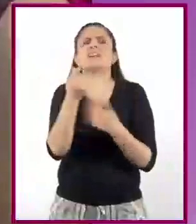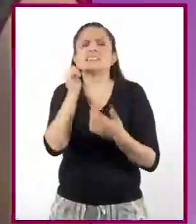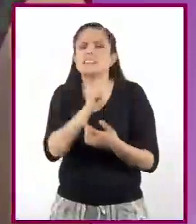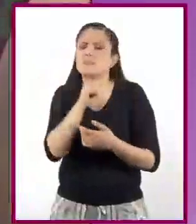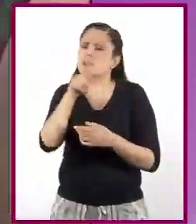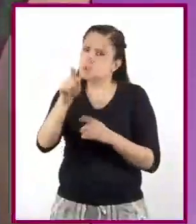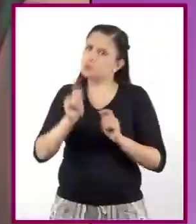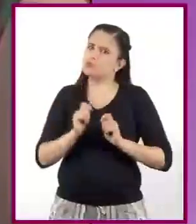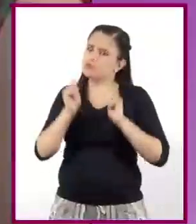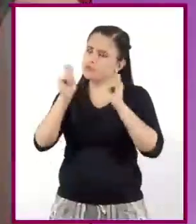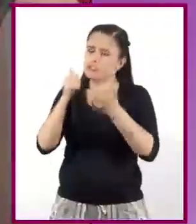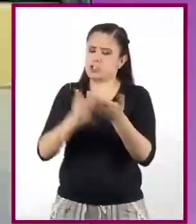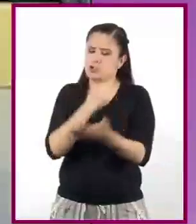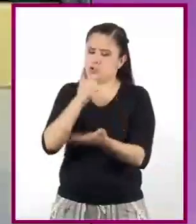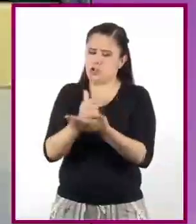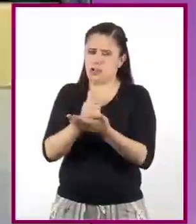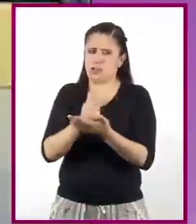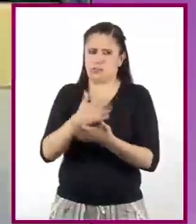asumas tu papel como ciudadano?